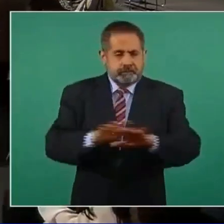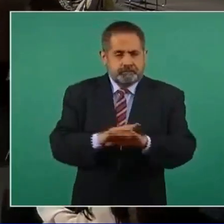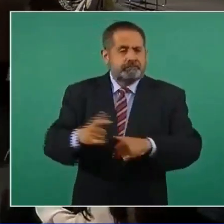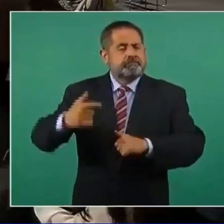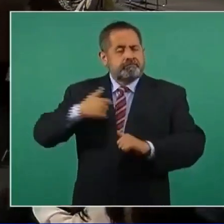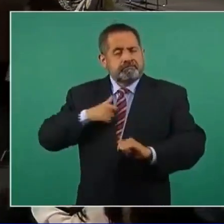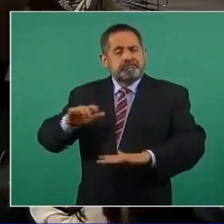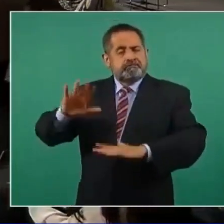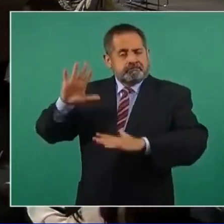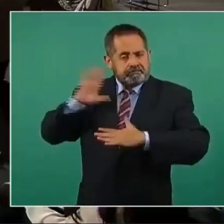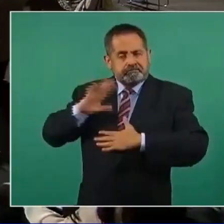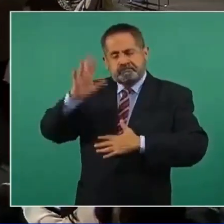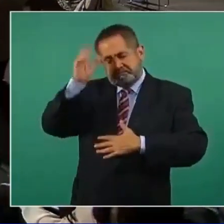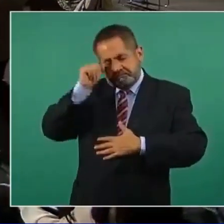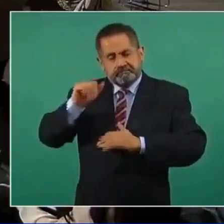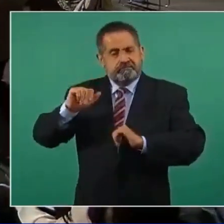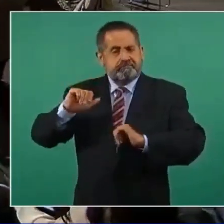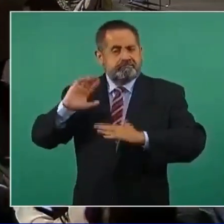que tenemos.